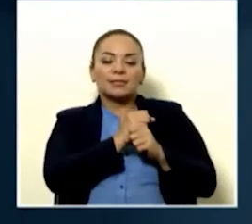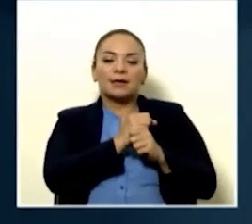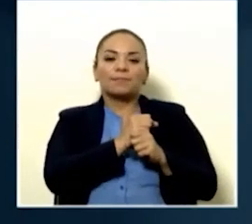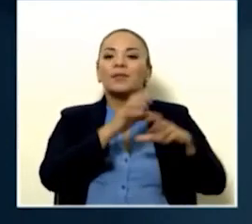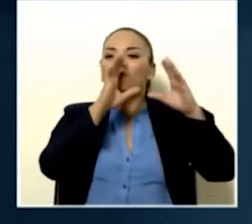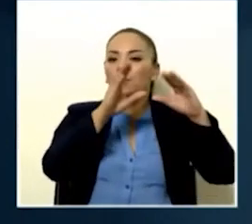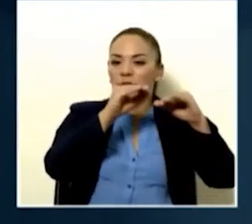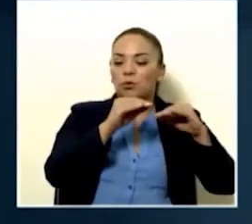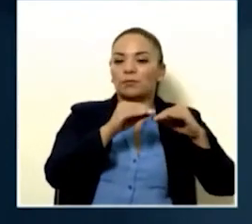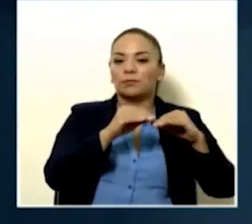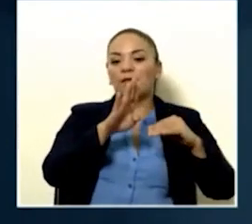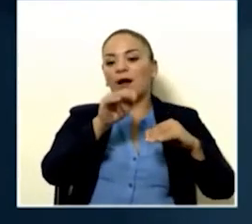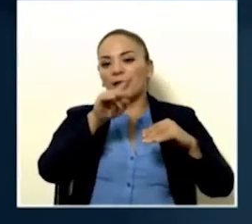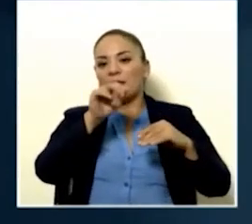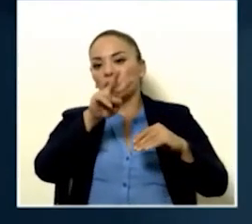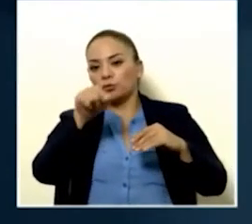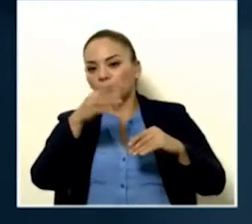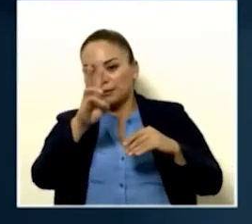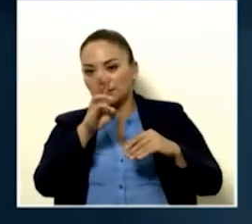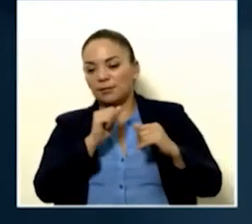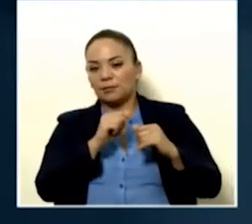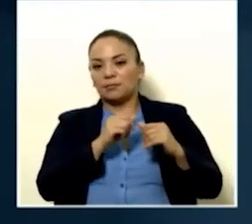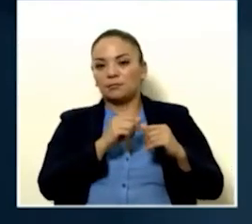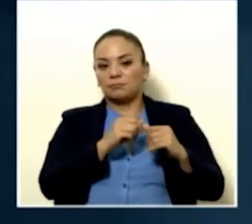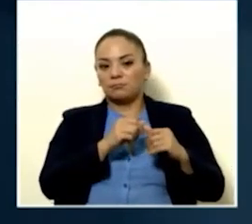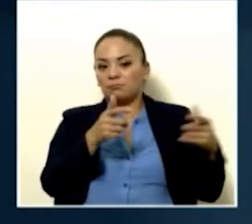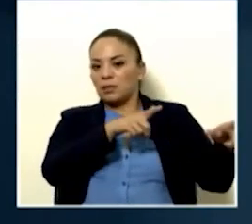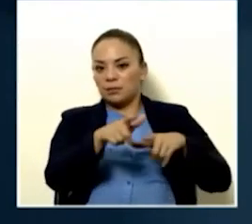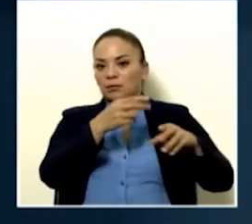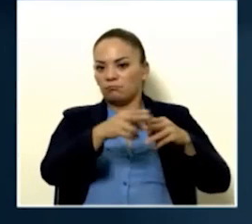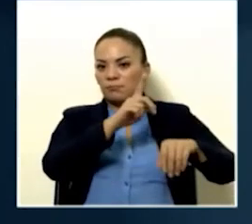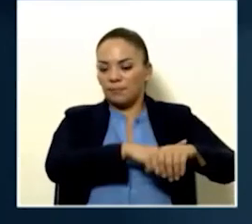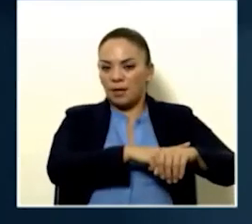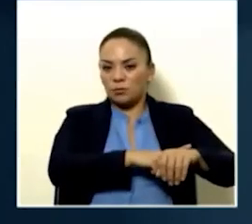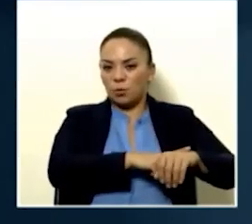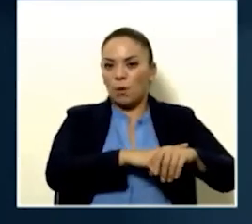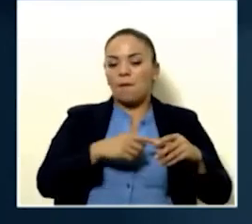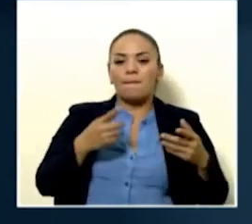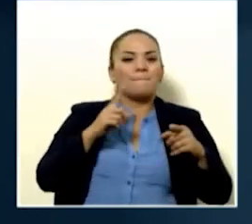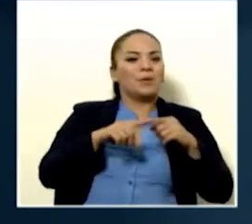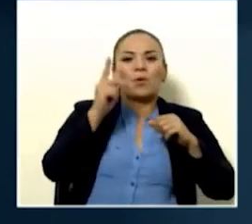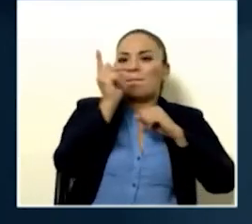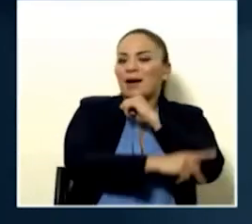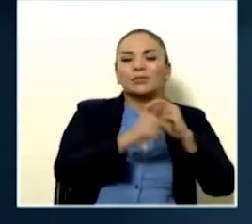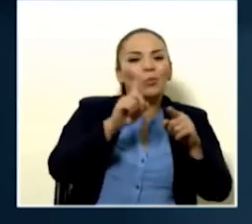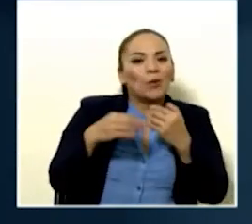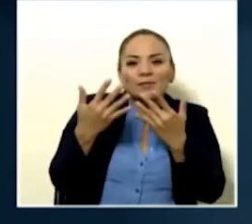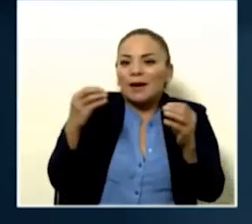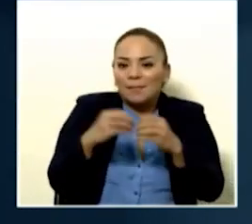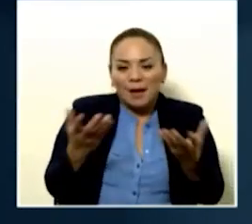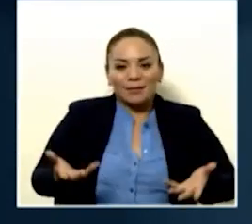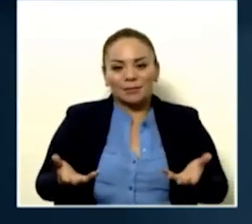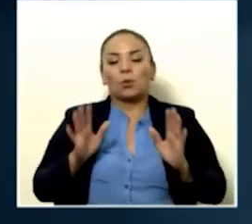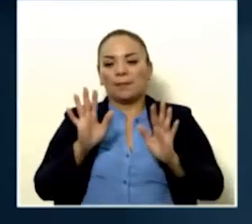esa información sobre la banda 2.6 esté disponible en el corto plazo. El país no puede esperar más. Por otro lado, como